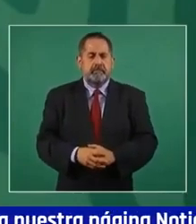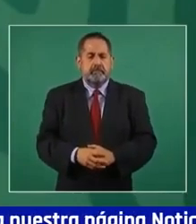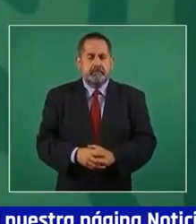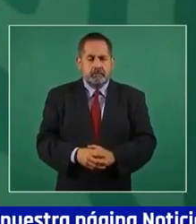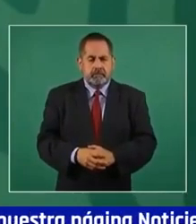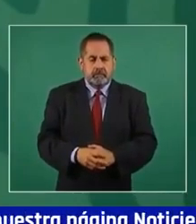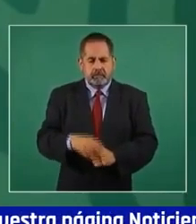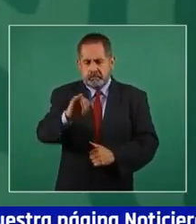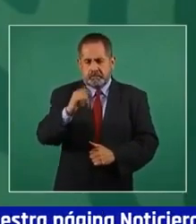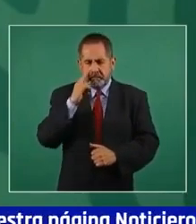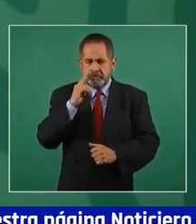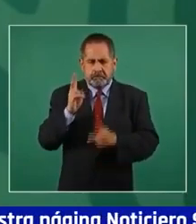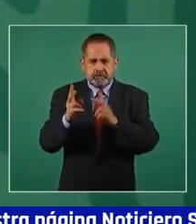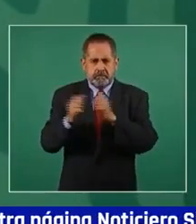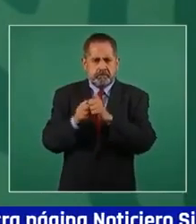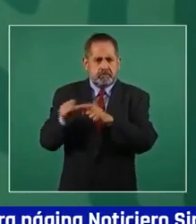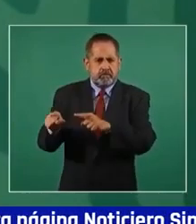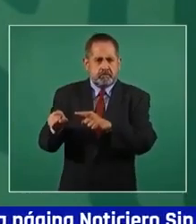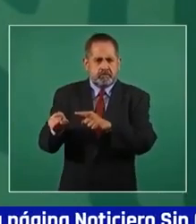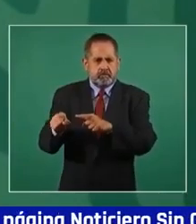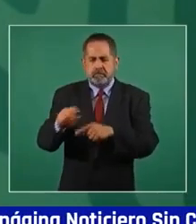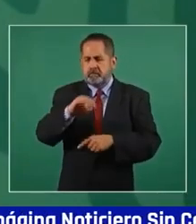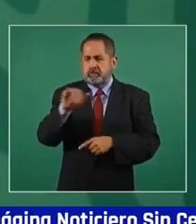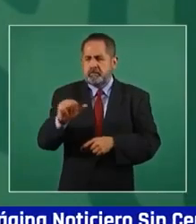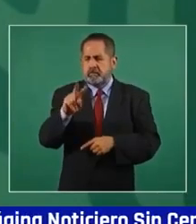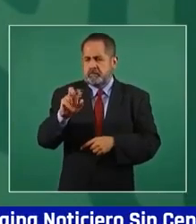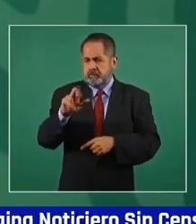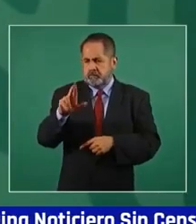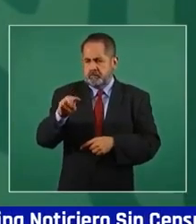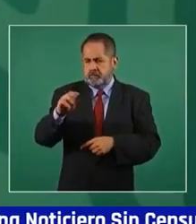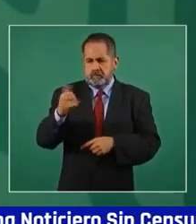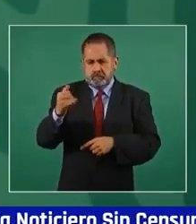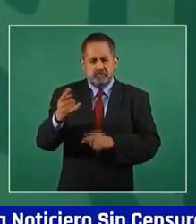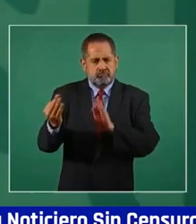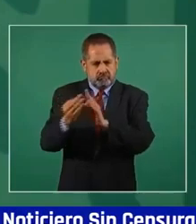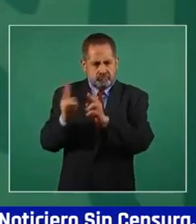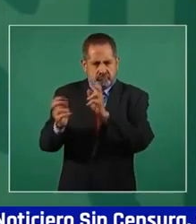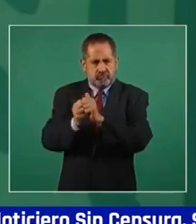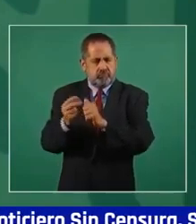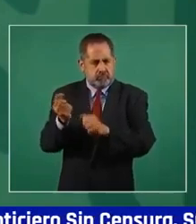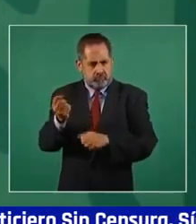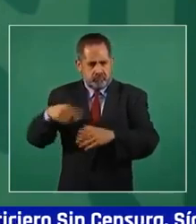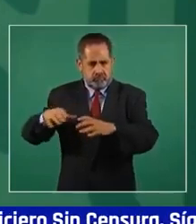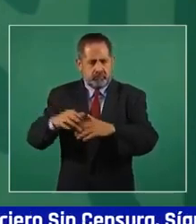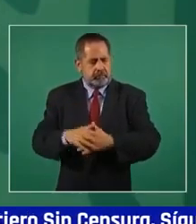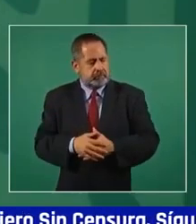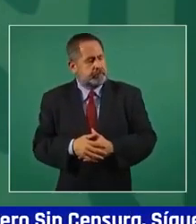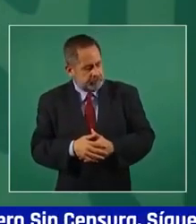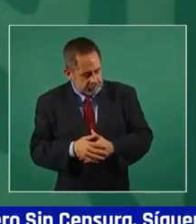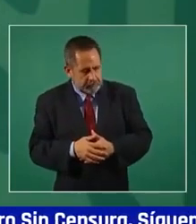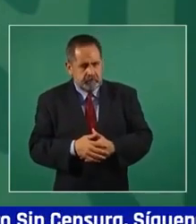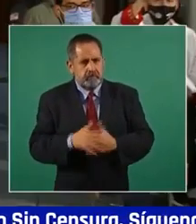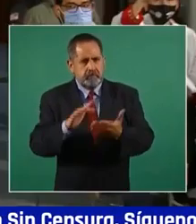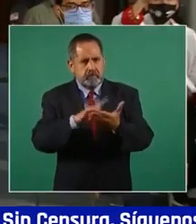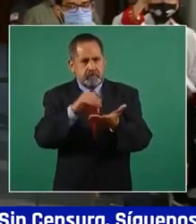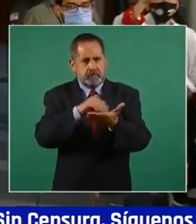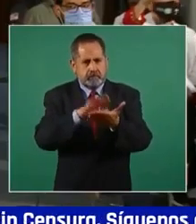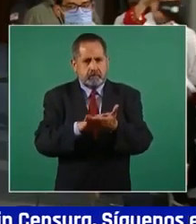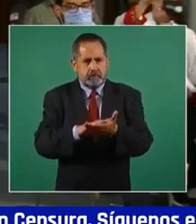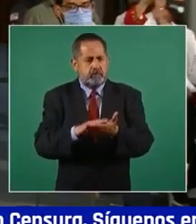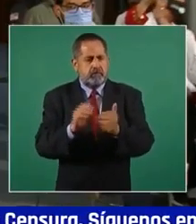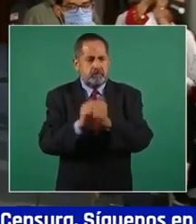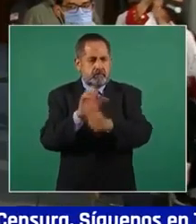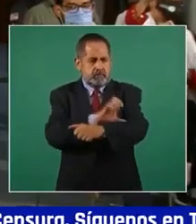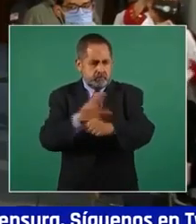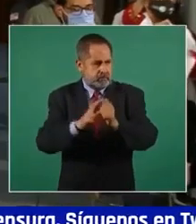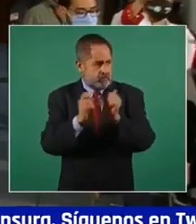que vean a Javier May, los va a recibir. Ok, tomamos nota entonces y nos